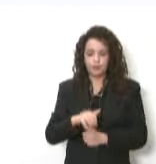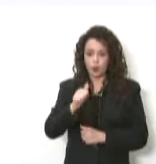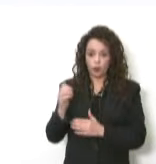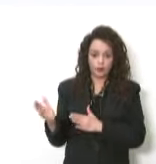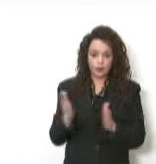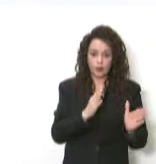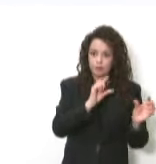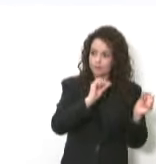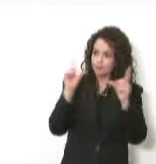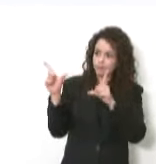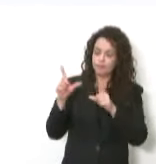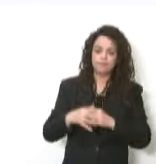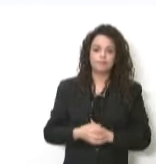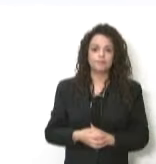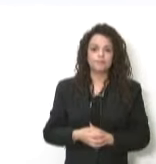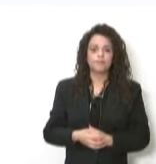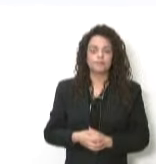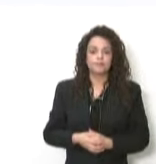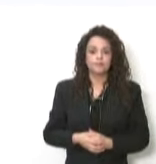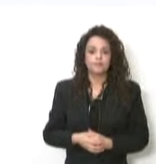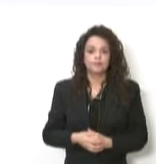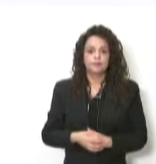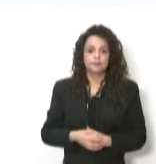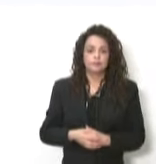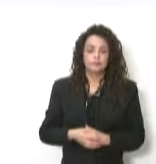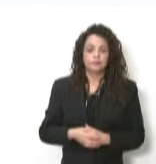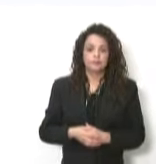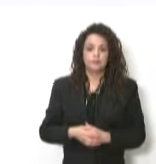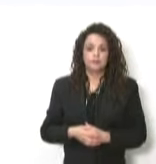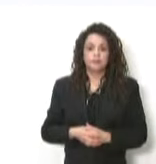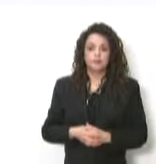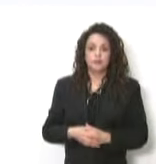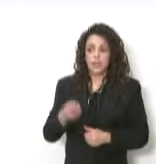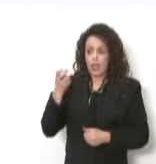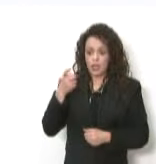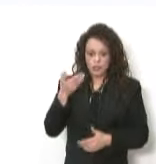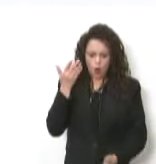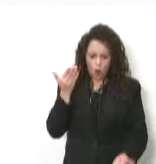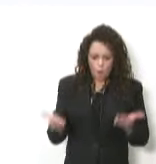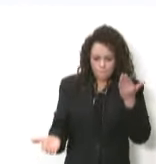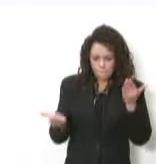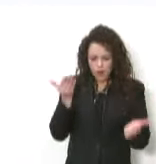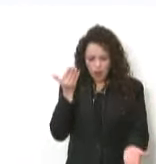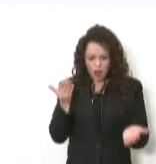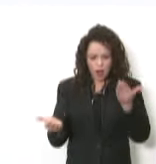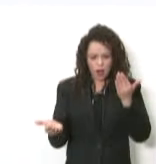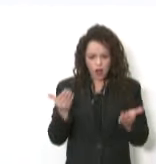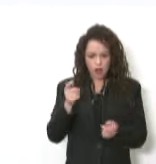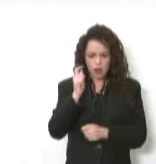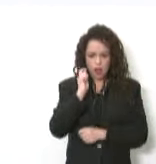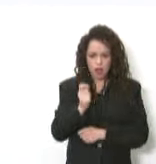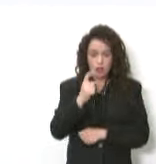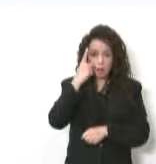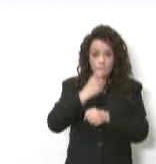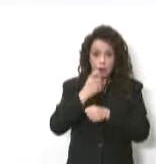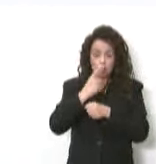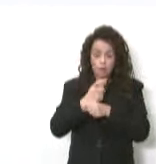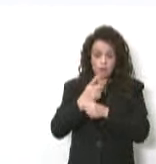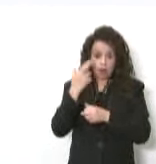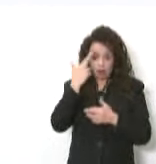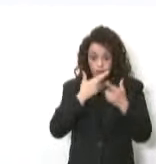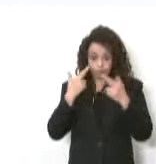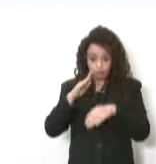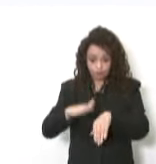Estos son, si comparamos, como les decía, los resultados de la primera vuelta, pues vean,